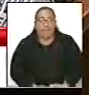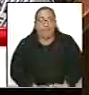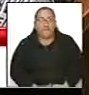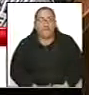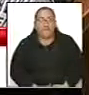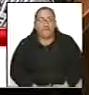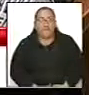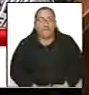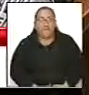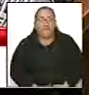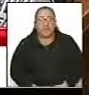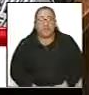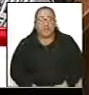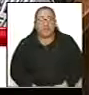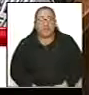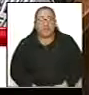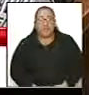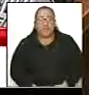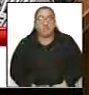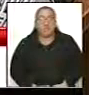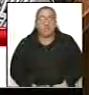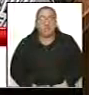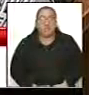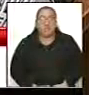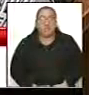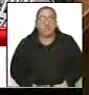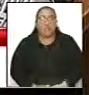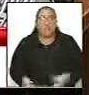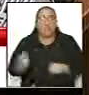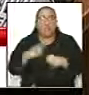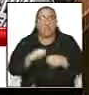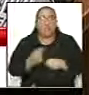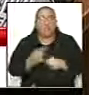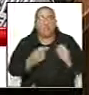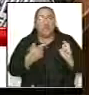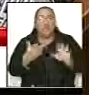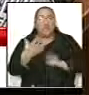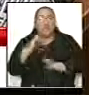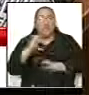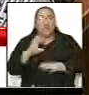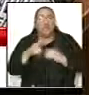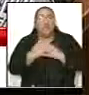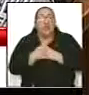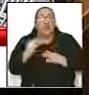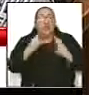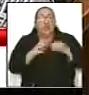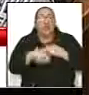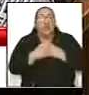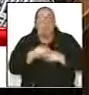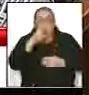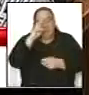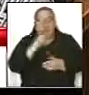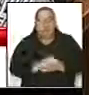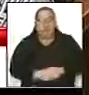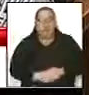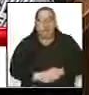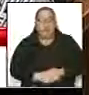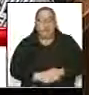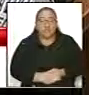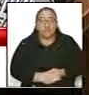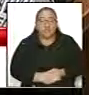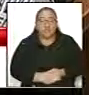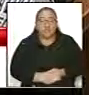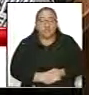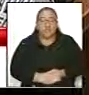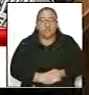estas dos etapas de construcción, integrando en primer lugar las 185 provincias del país. Bien, el